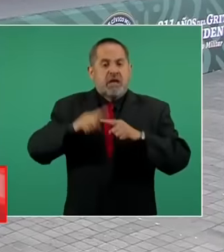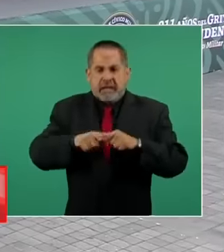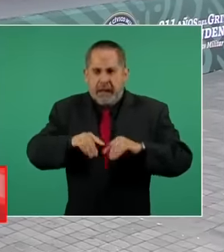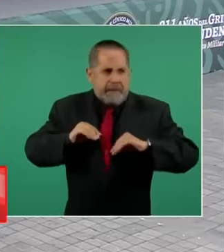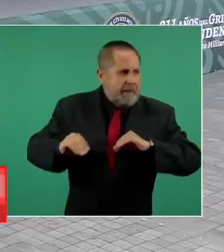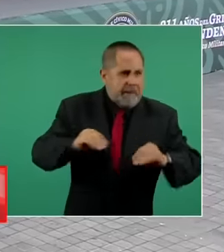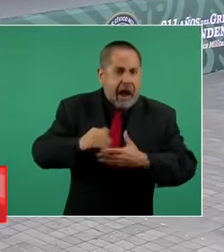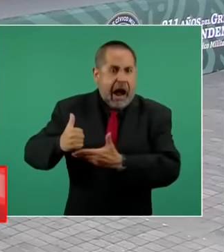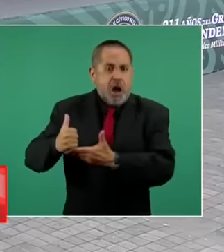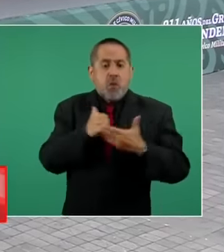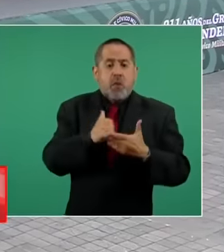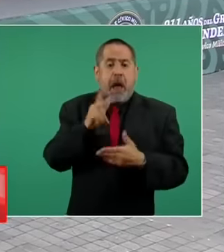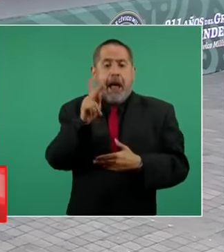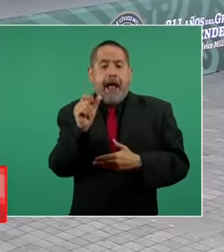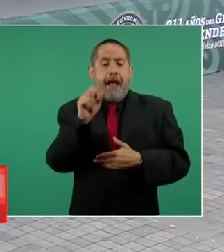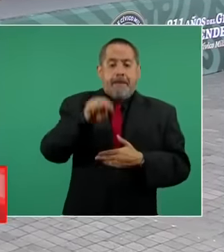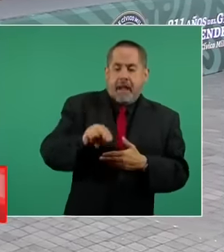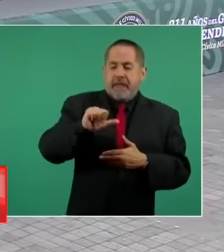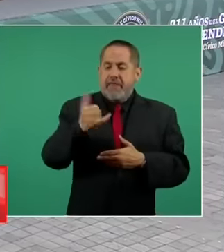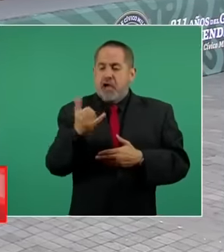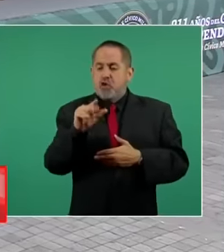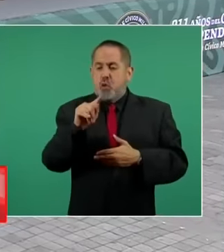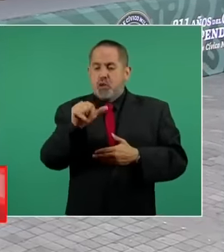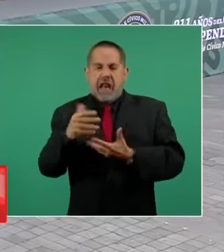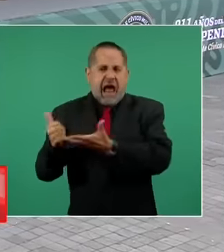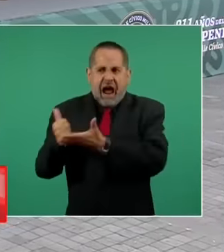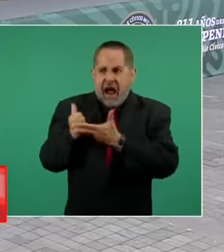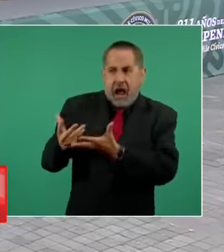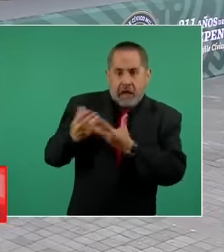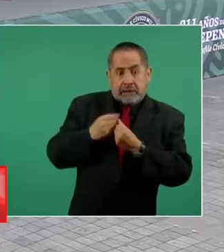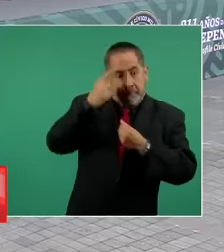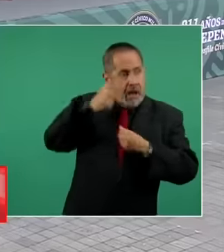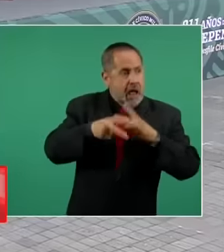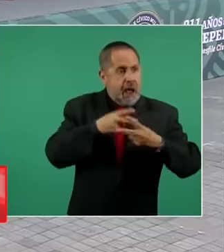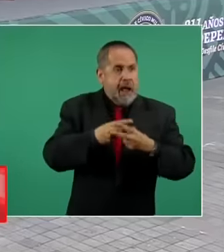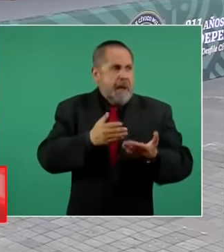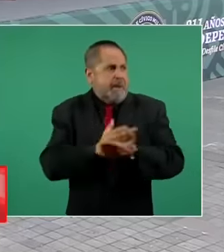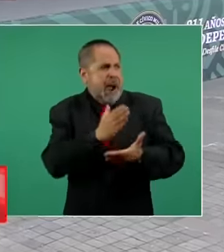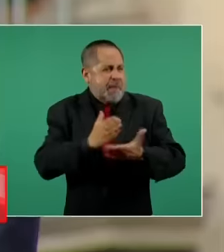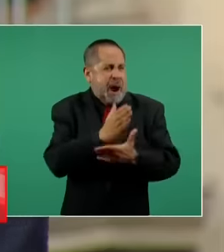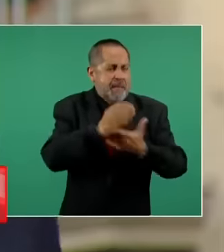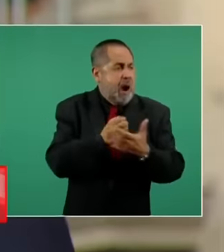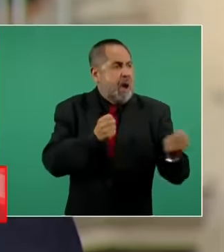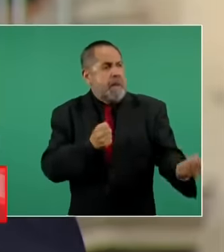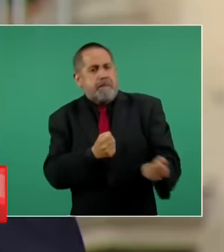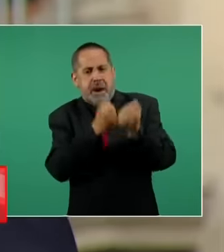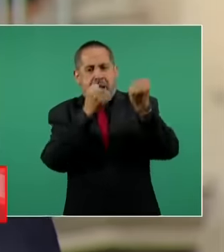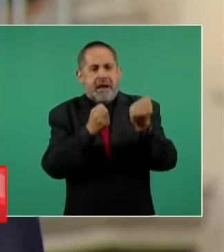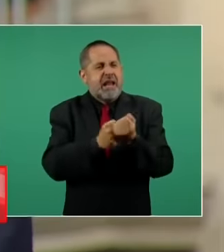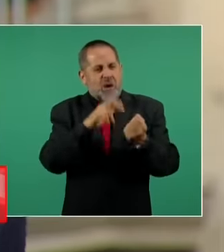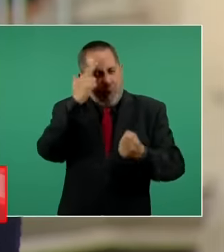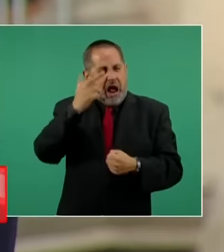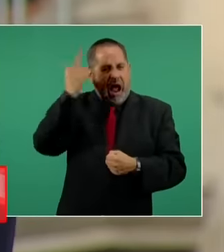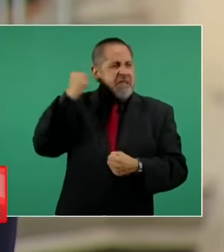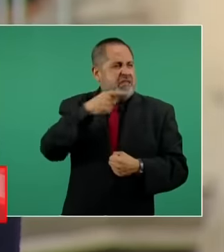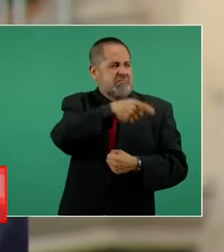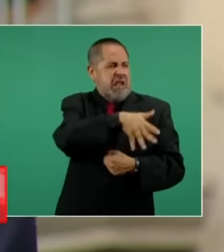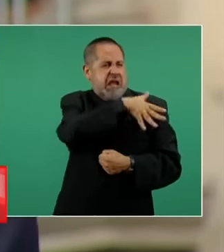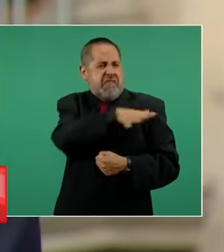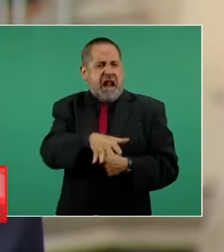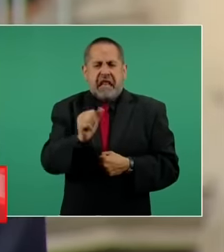Ayutla, determinante en el rompimiento del ejército y la sociedad mexicana con el gobierno dictatorial del general Santa